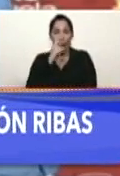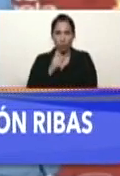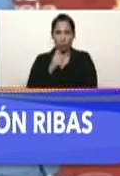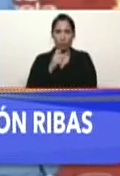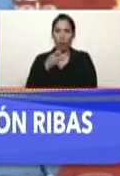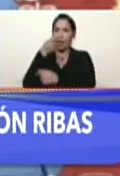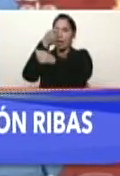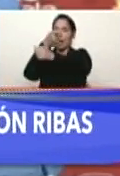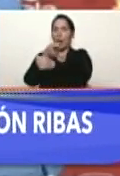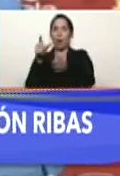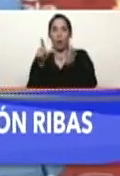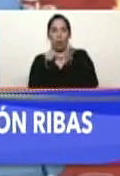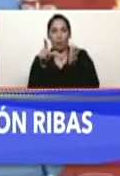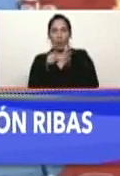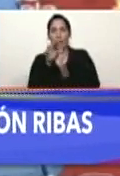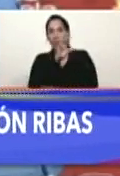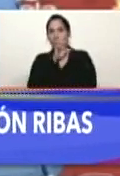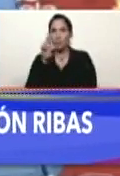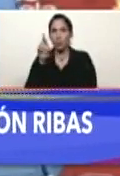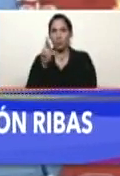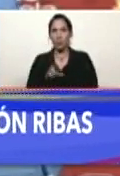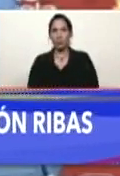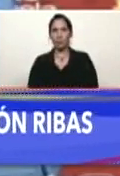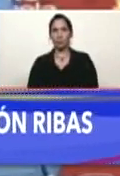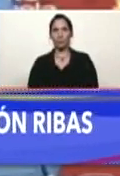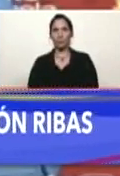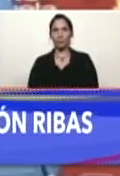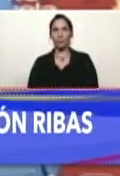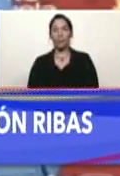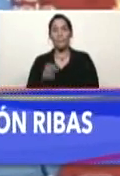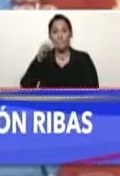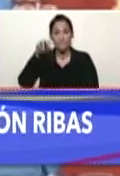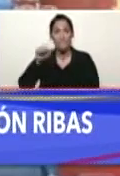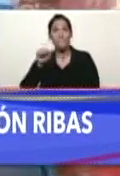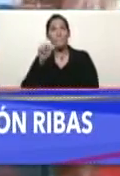de bachiller de la República. María.